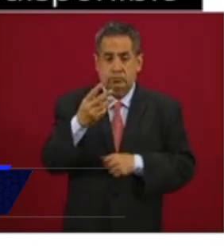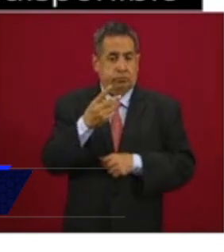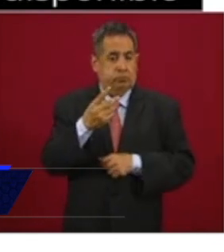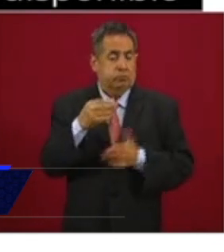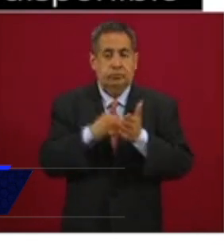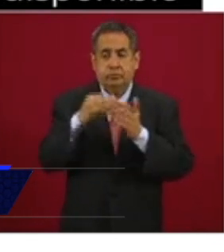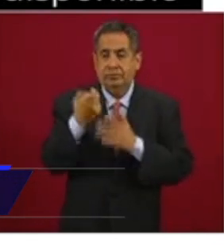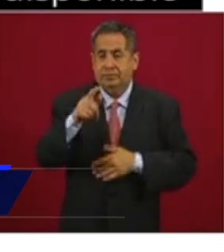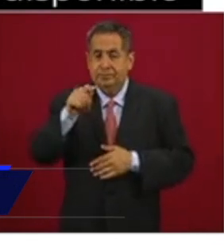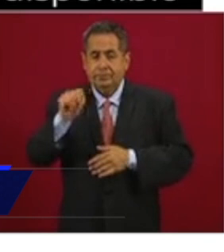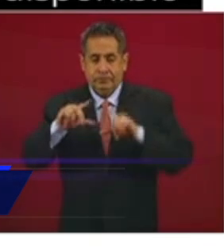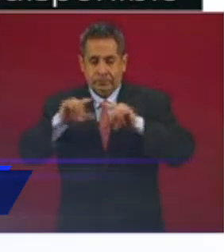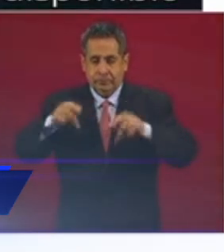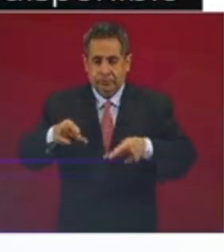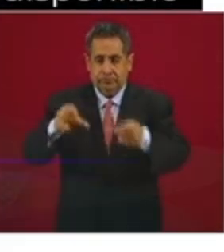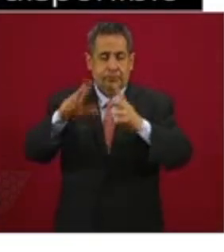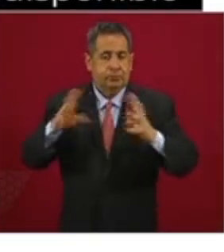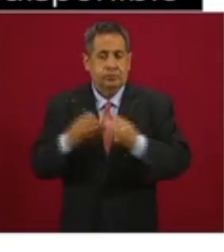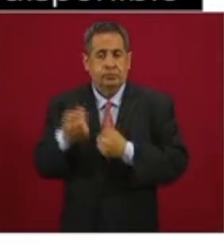4.179.000 cachitos, equivalentes al